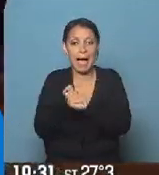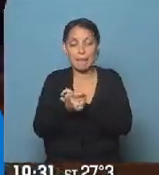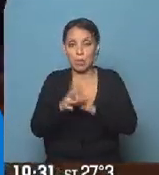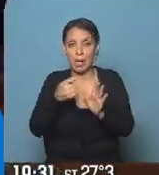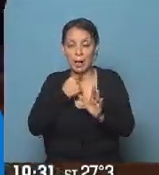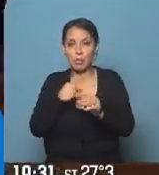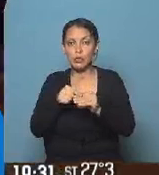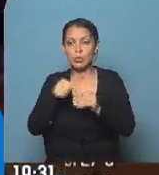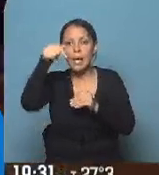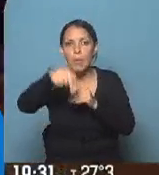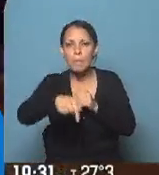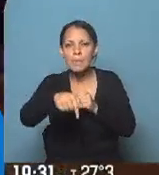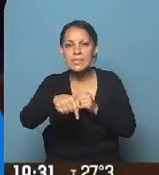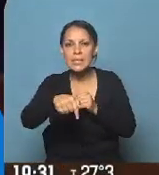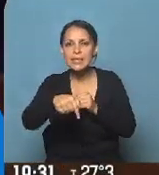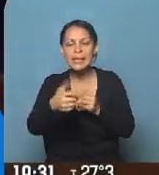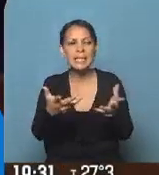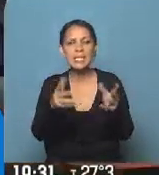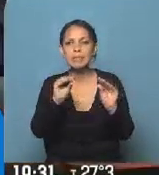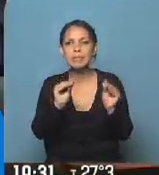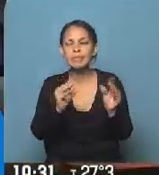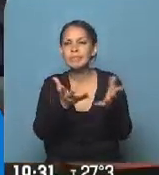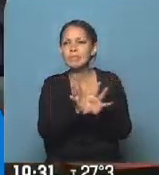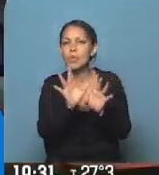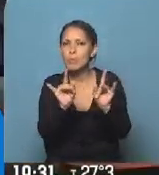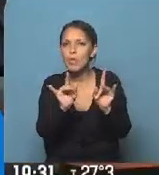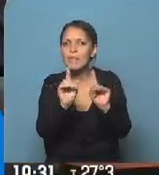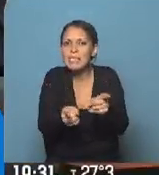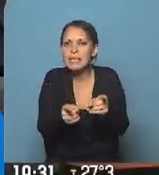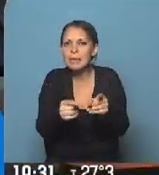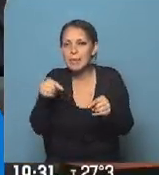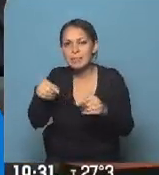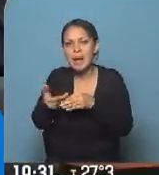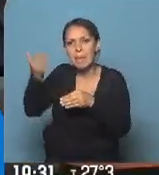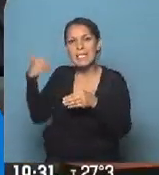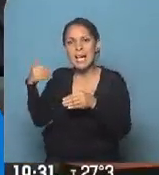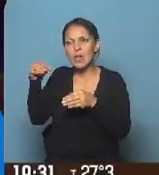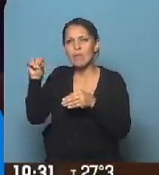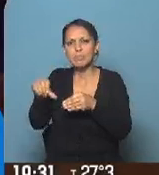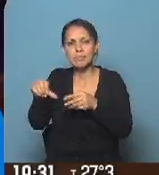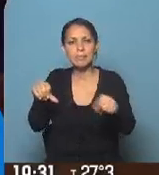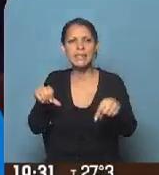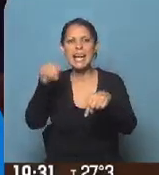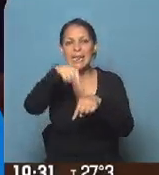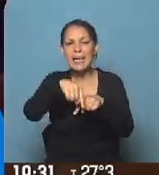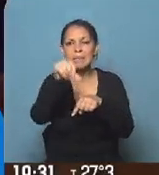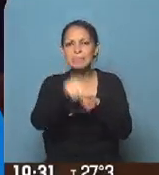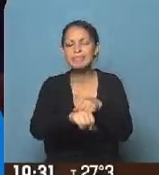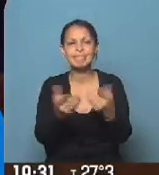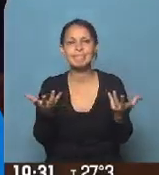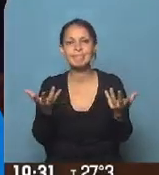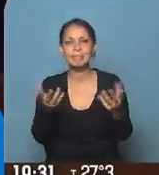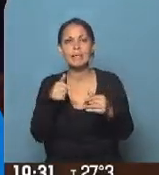real, y un presente muy insuficiente que a veces se recuesta solamente en la comodidad